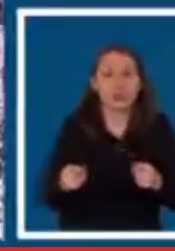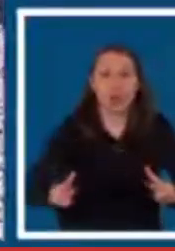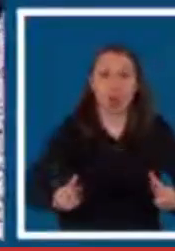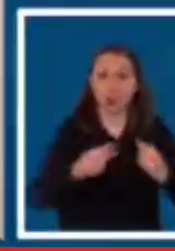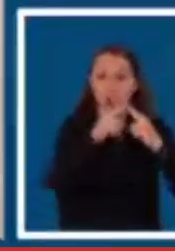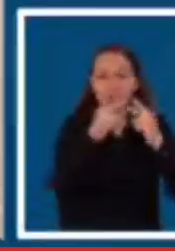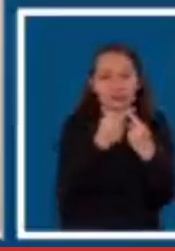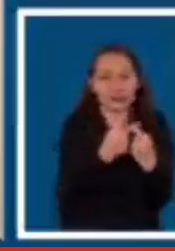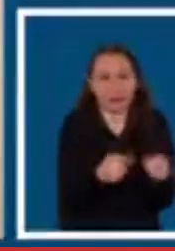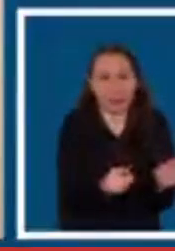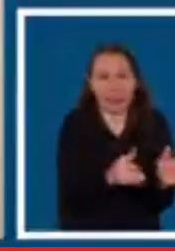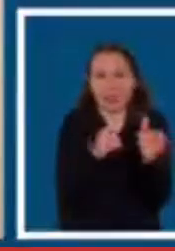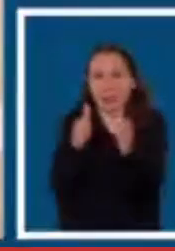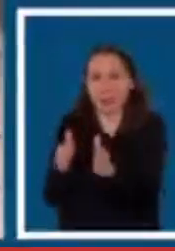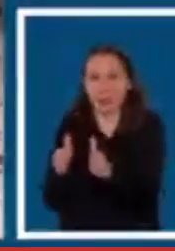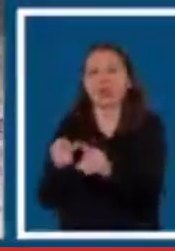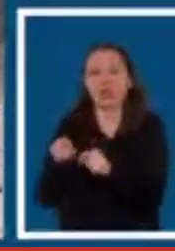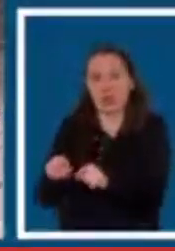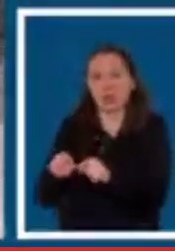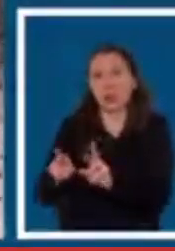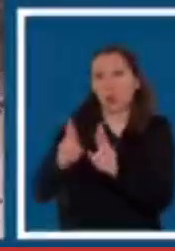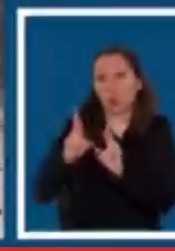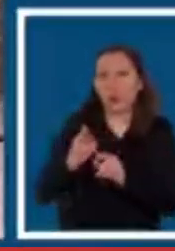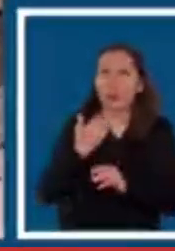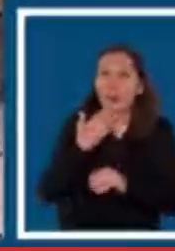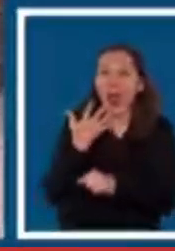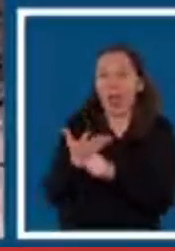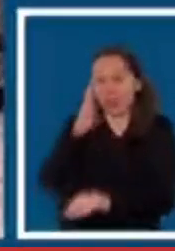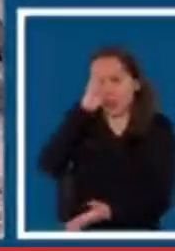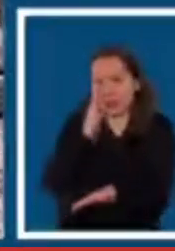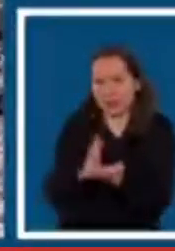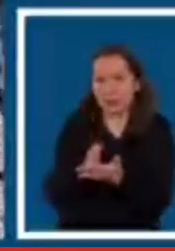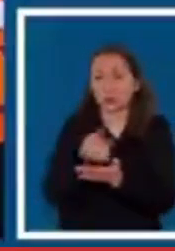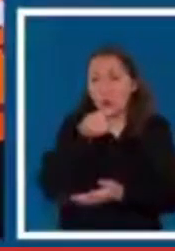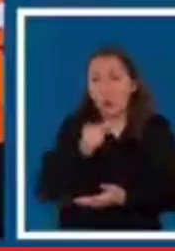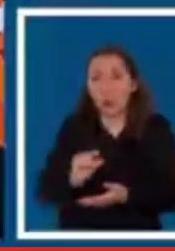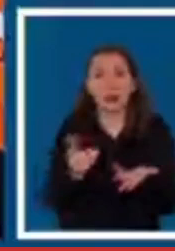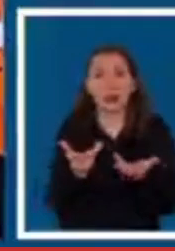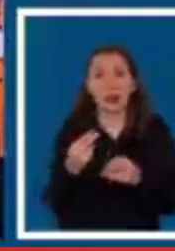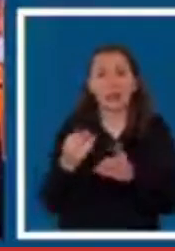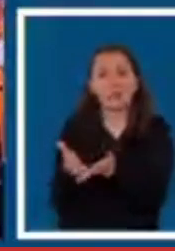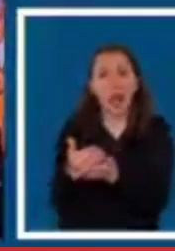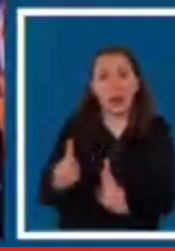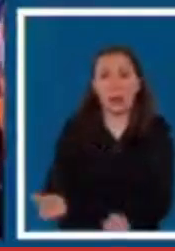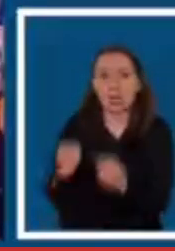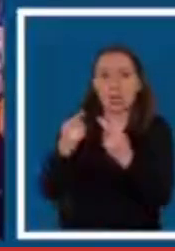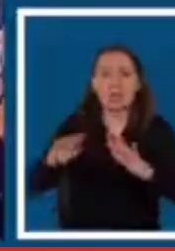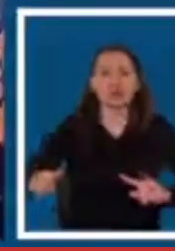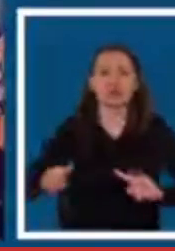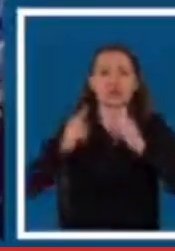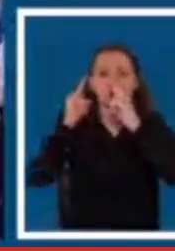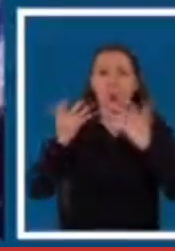reconstrucción que también va a haber Esperamos que haya una decisión pronta respecto al plan de reconstrucción